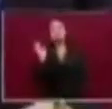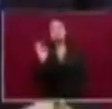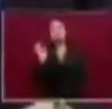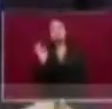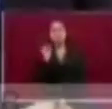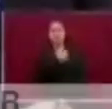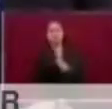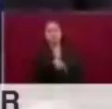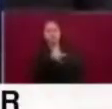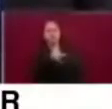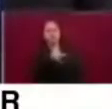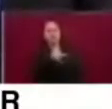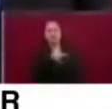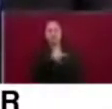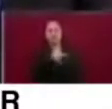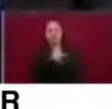bloqueos